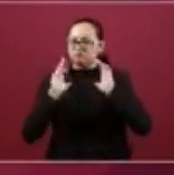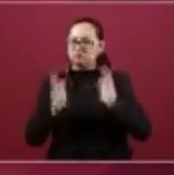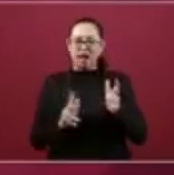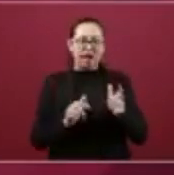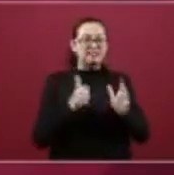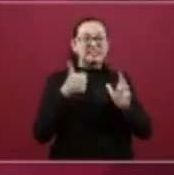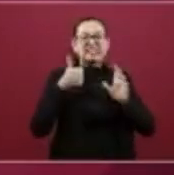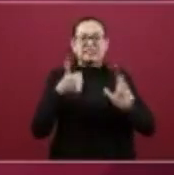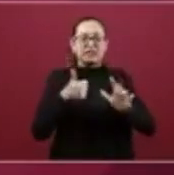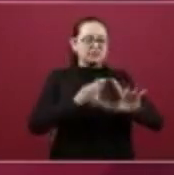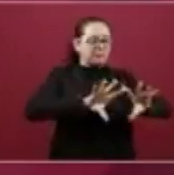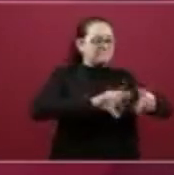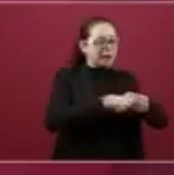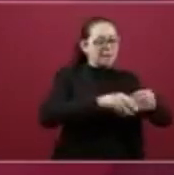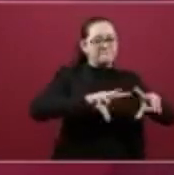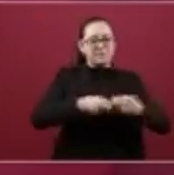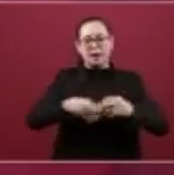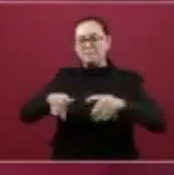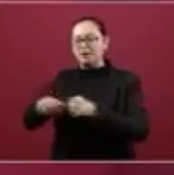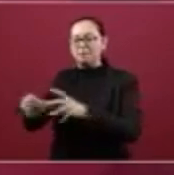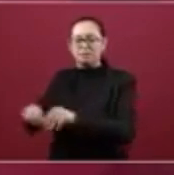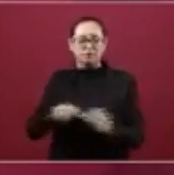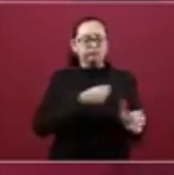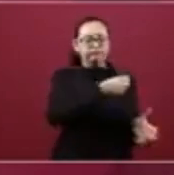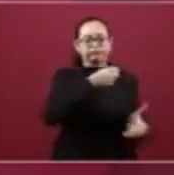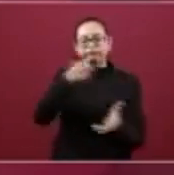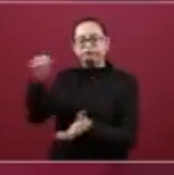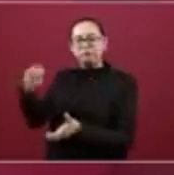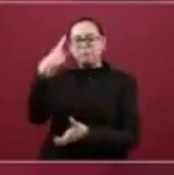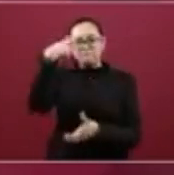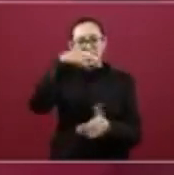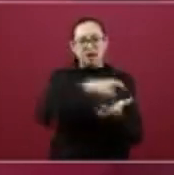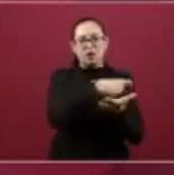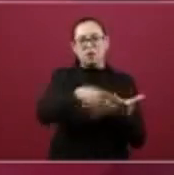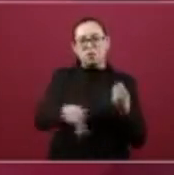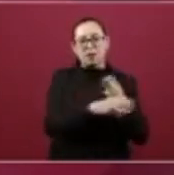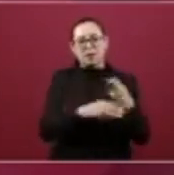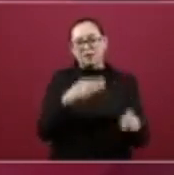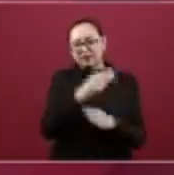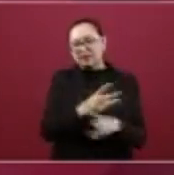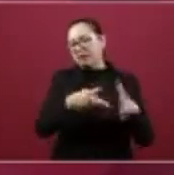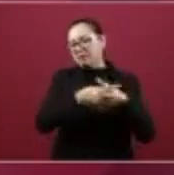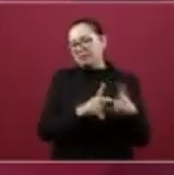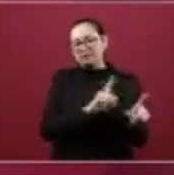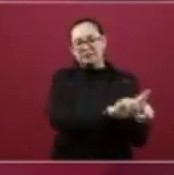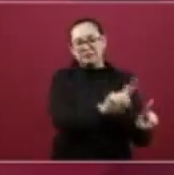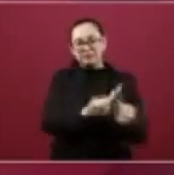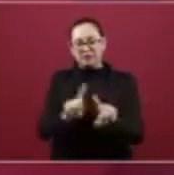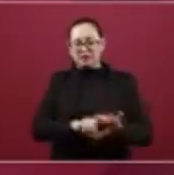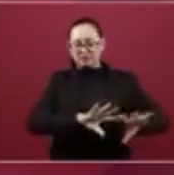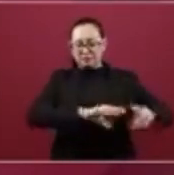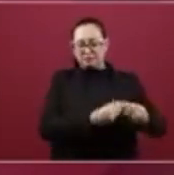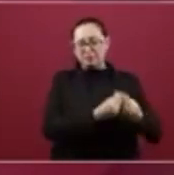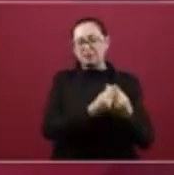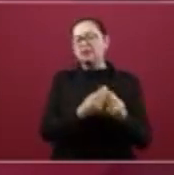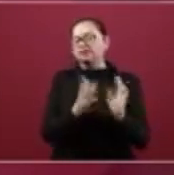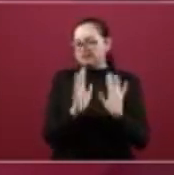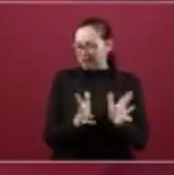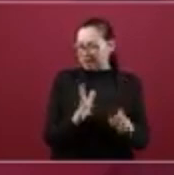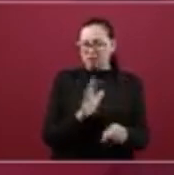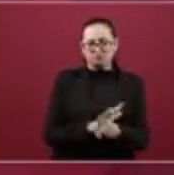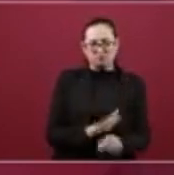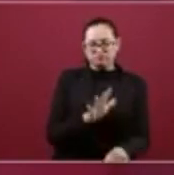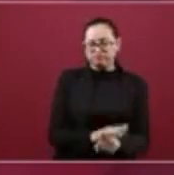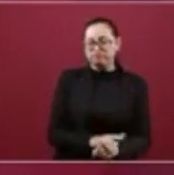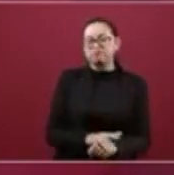la compra del refaccionamiento. Ya se tiene un programa anual para que las refinerías,